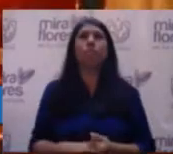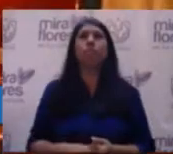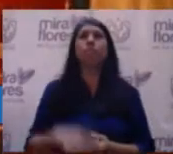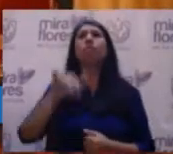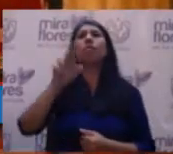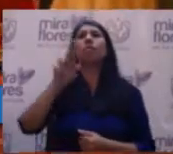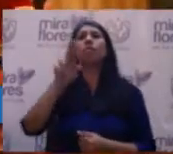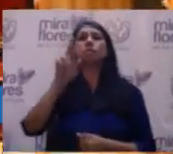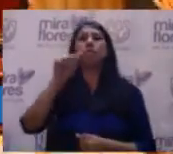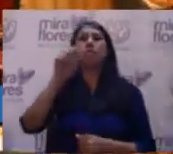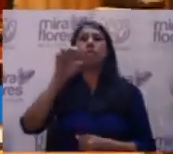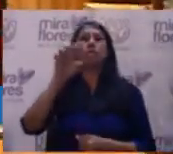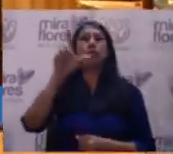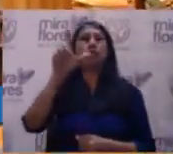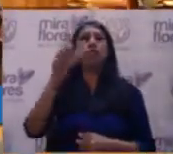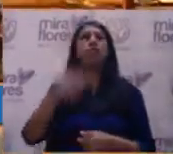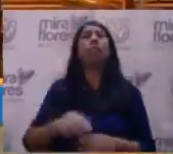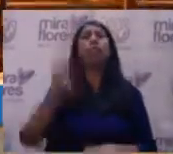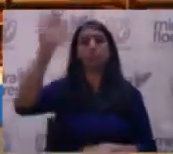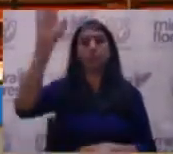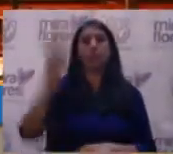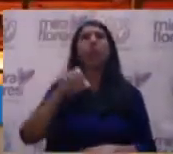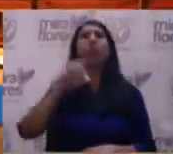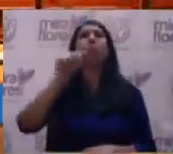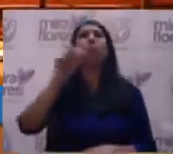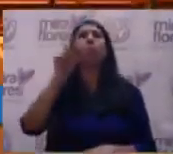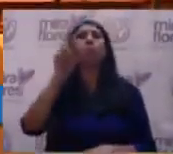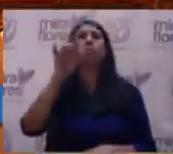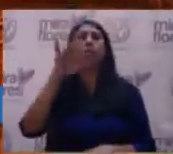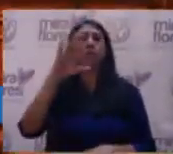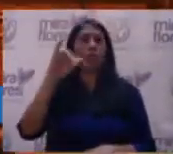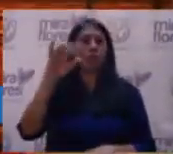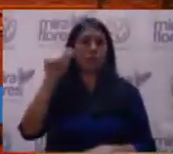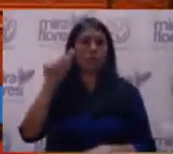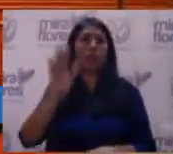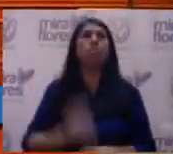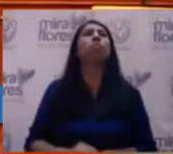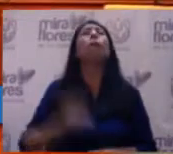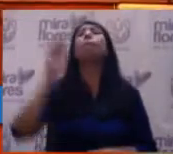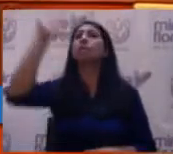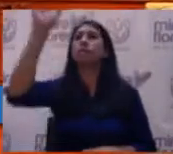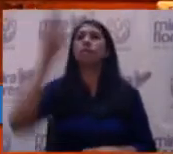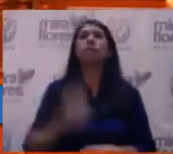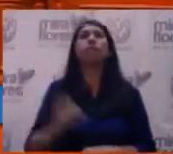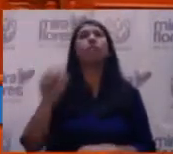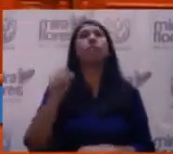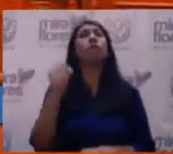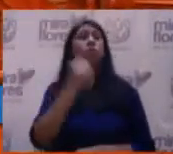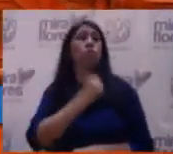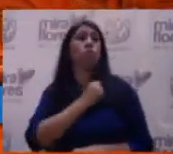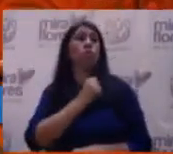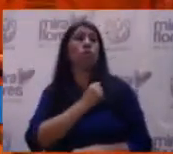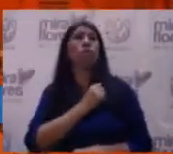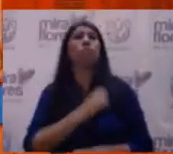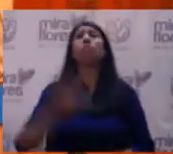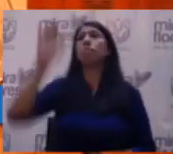Israel Orlando Acuña Huoncoquis, Patricia María del Río Jiménez de Olavide, Susana Stiglitz